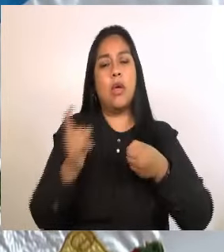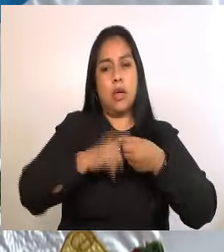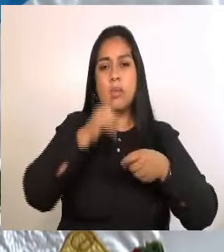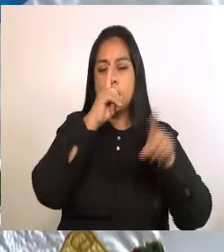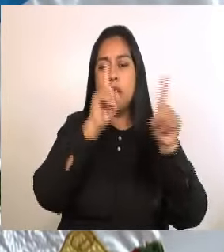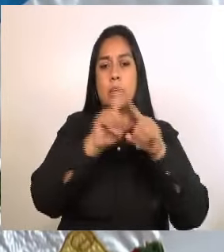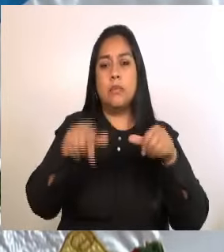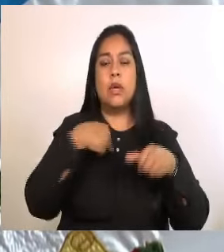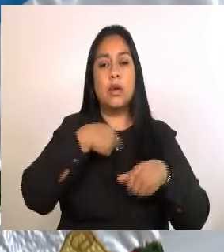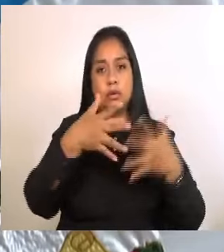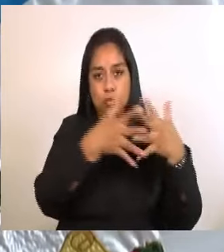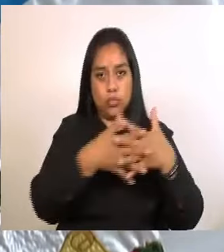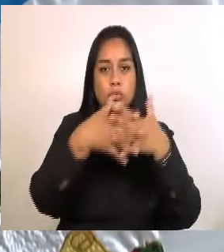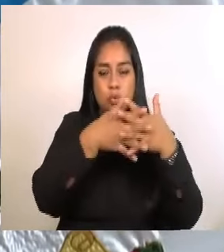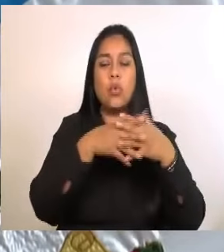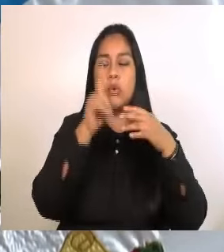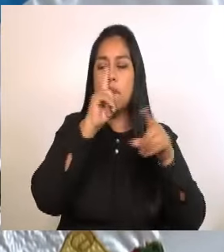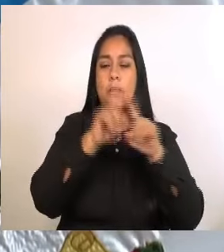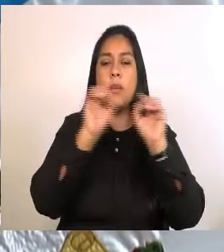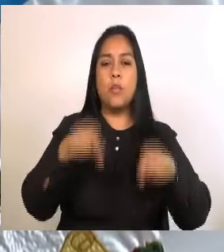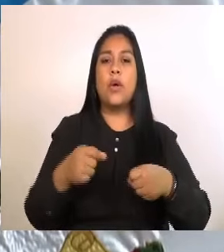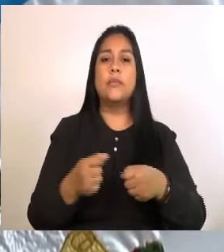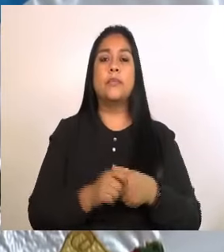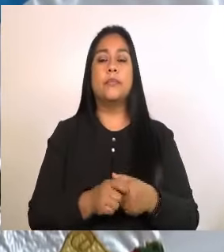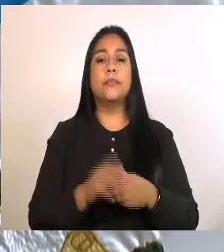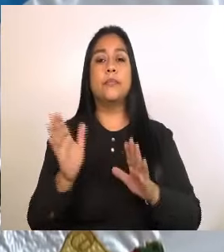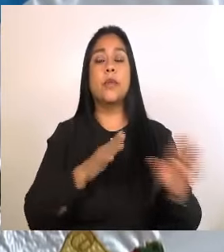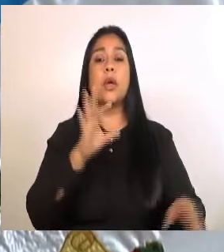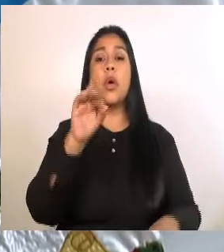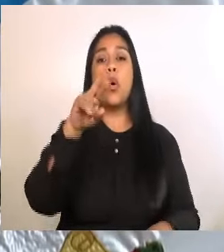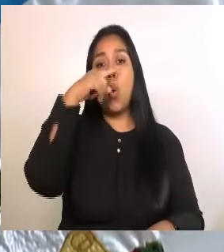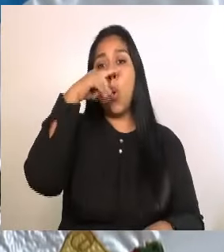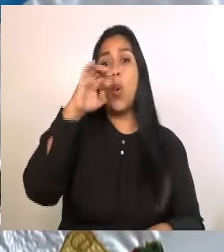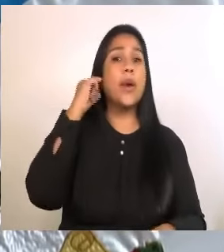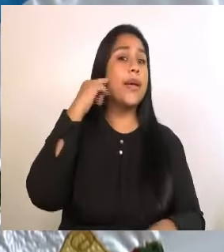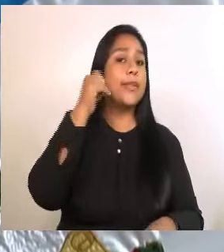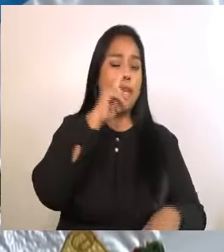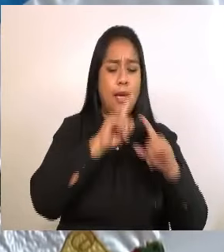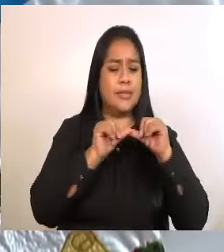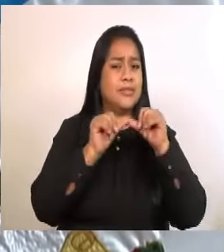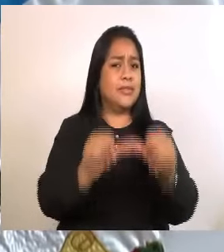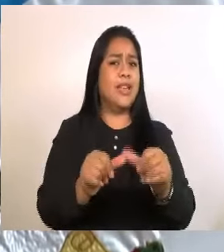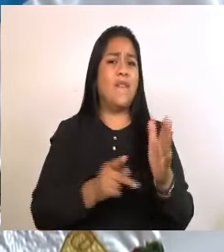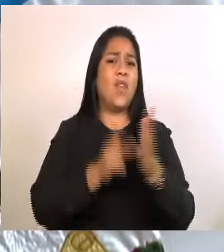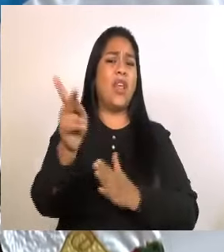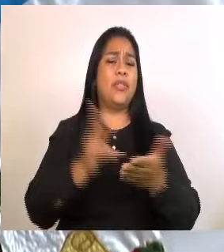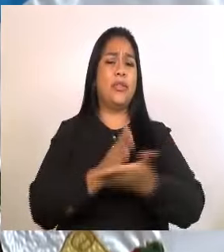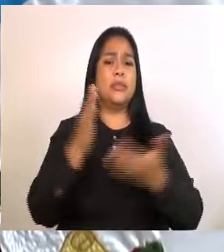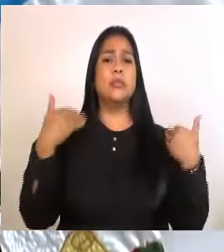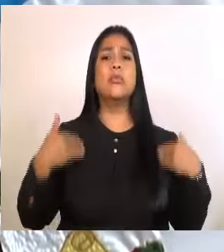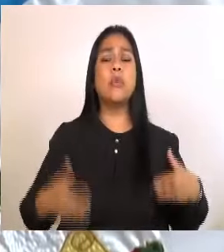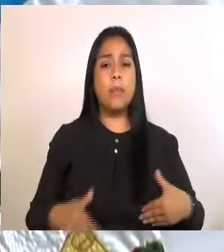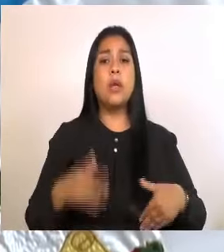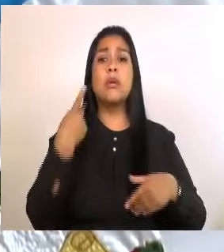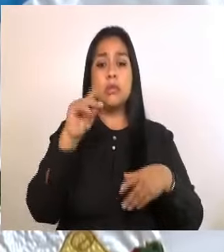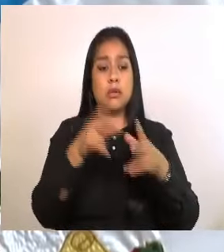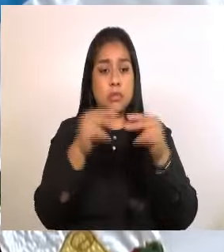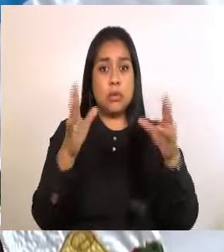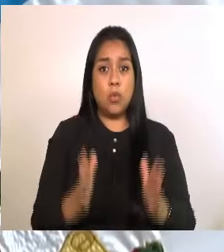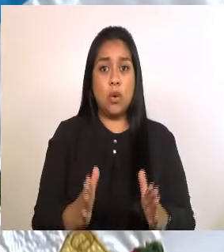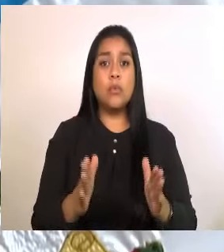incluyendo en los Estados Unidos. Ortega y Murillo continúan violando los derechos humanos de los